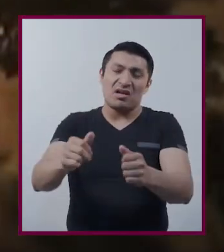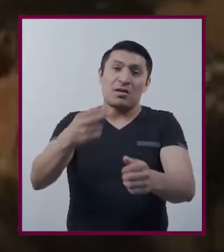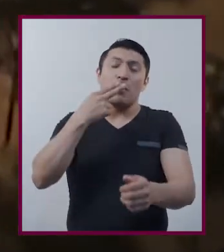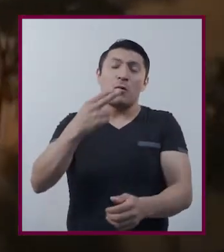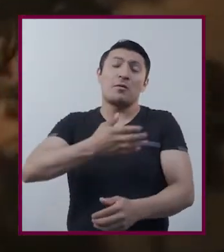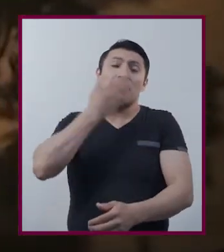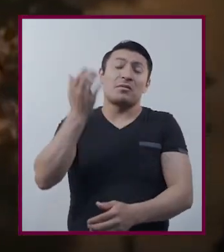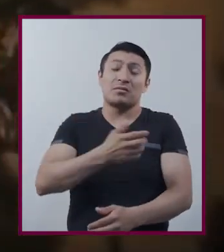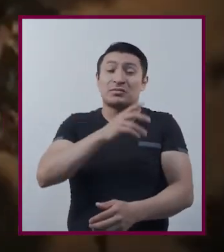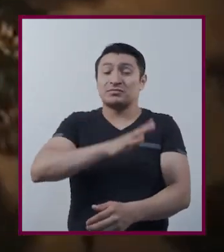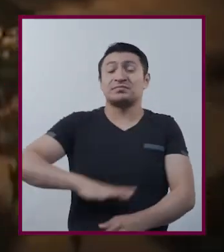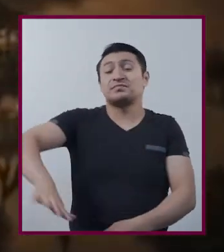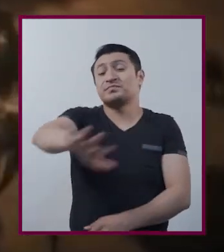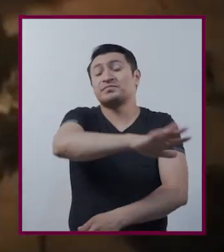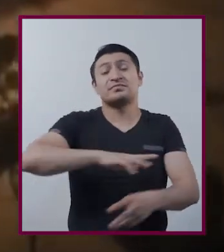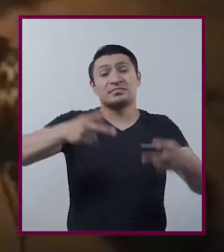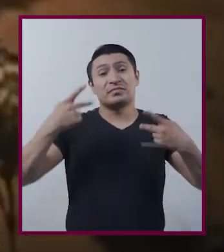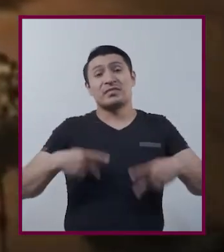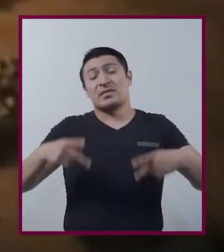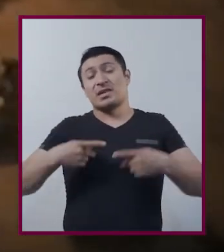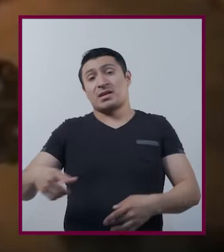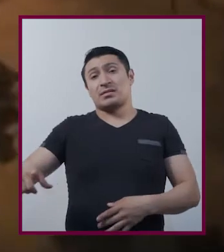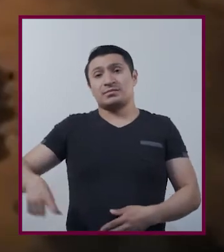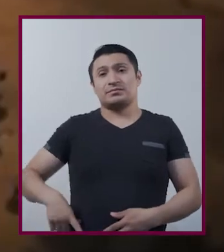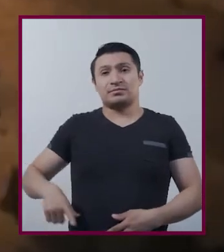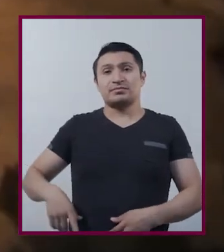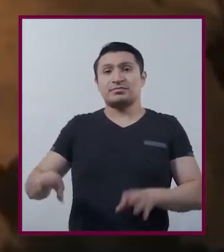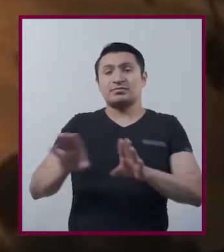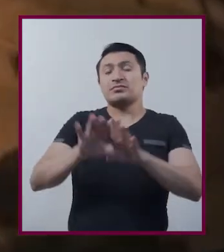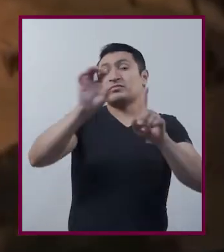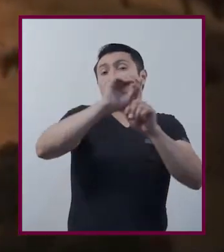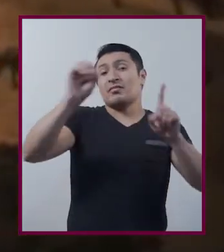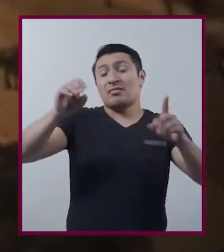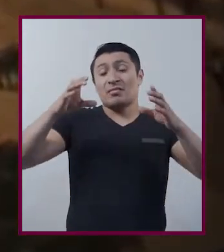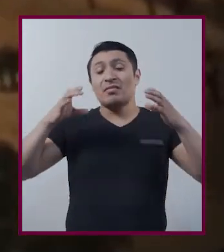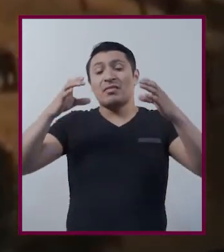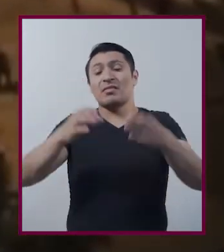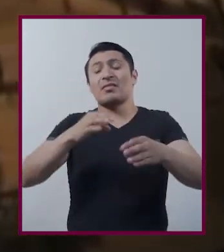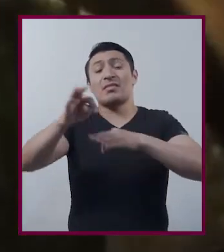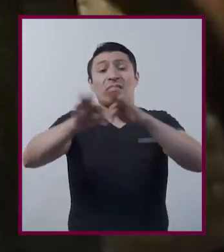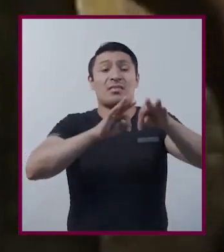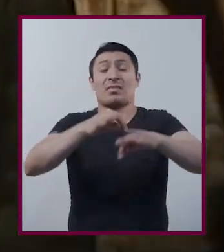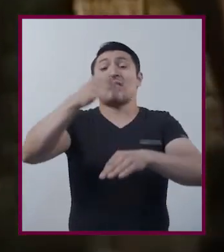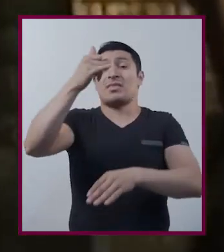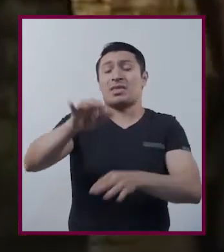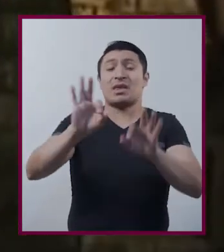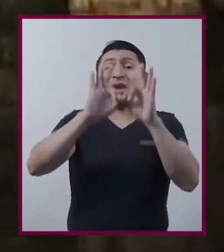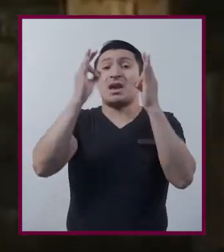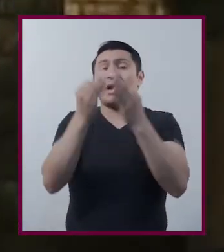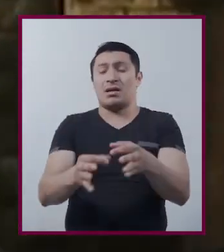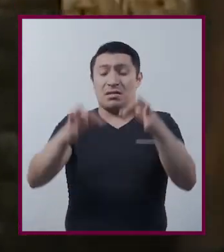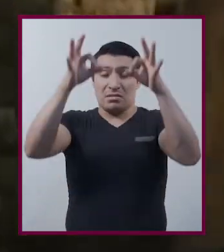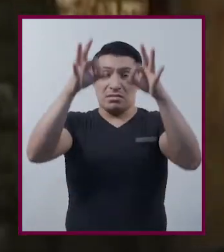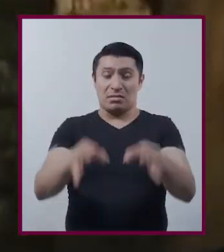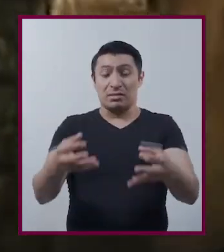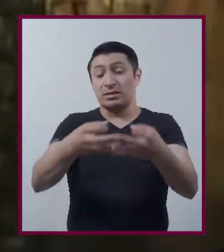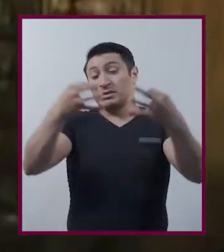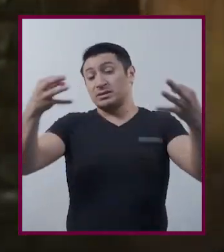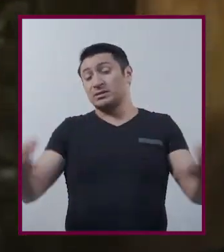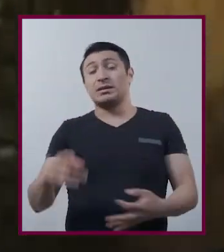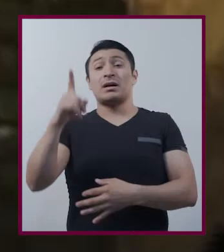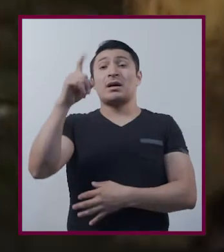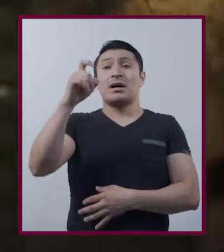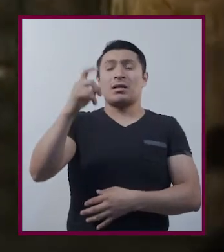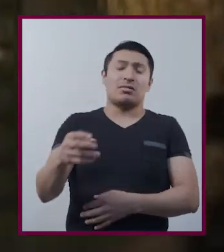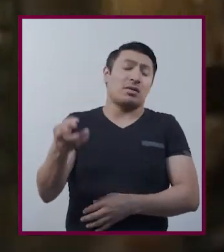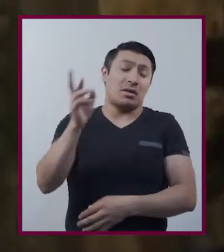usos y costumbres de esta vasta población que se regía por una organización comunitaria y de trabajo, y una forma de posesión